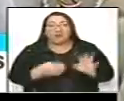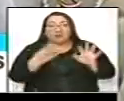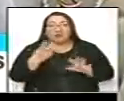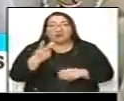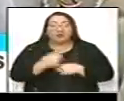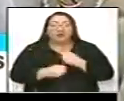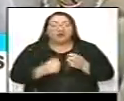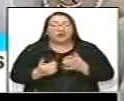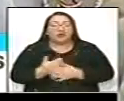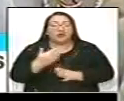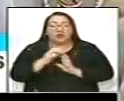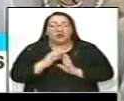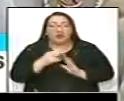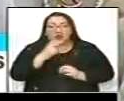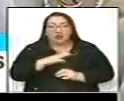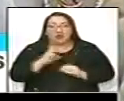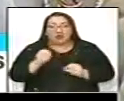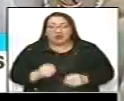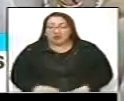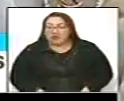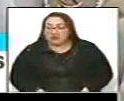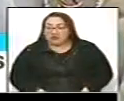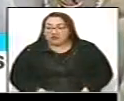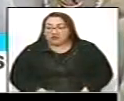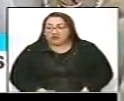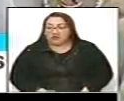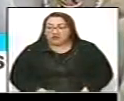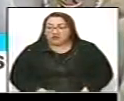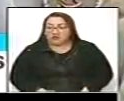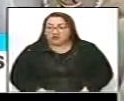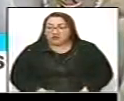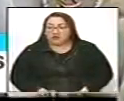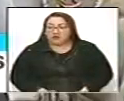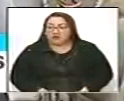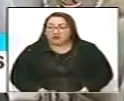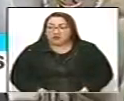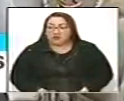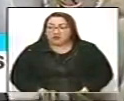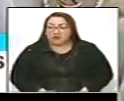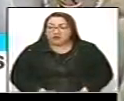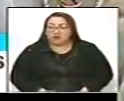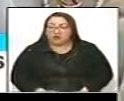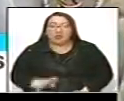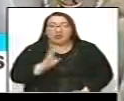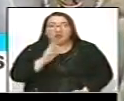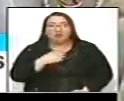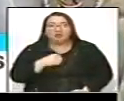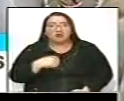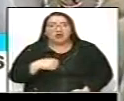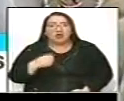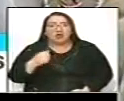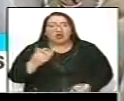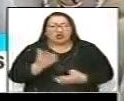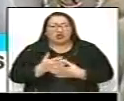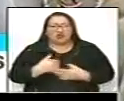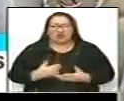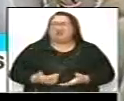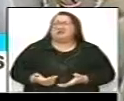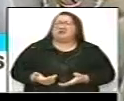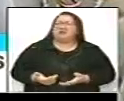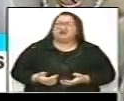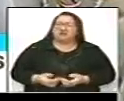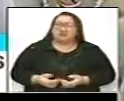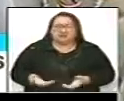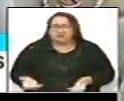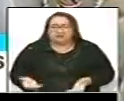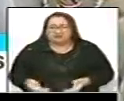nuevo código de los niños y adolescentes y se hablaba de municipio escolar, Yo era personalmente medio retrechero frente a